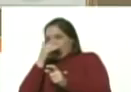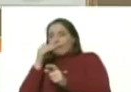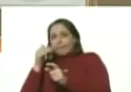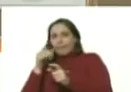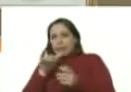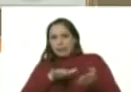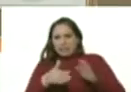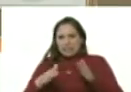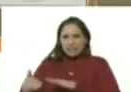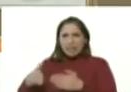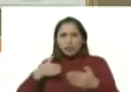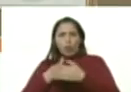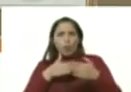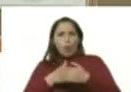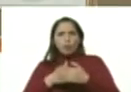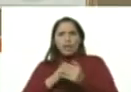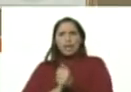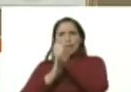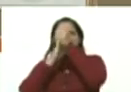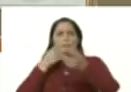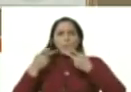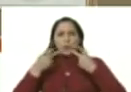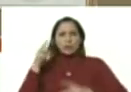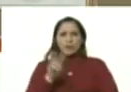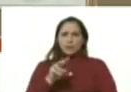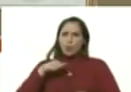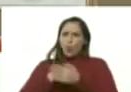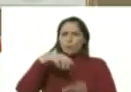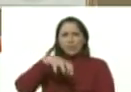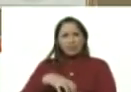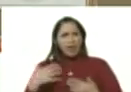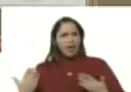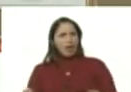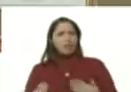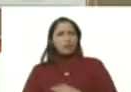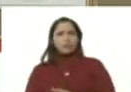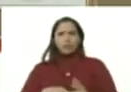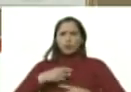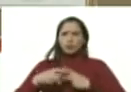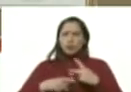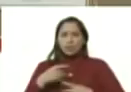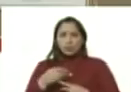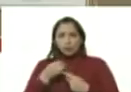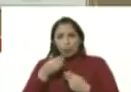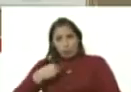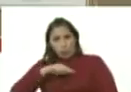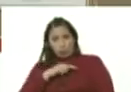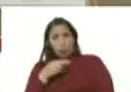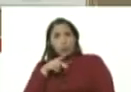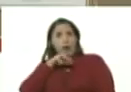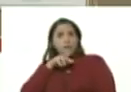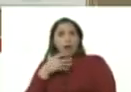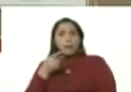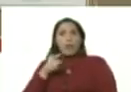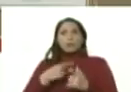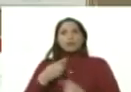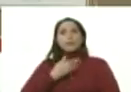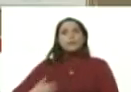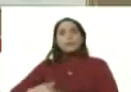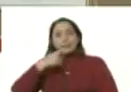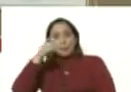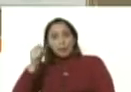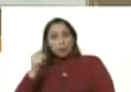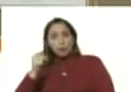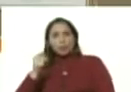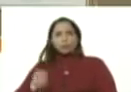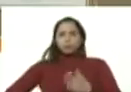dirigentes políticos de Venezuela, golpes de Estado en proceso, mientras hablamos nosotros, el presidente Maduro se ha mantenido firme